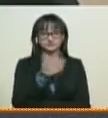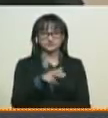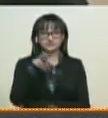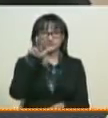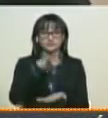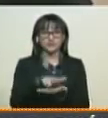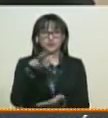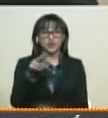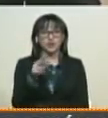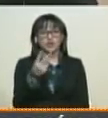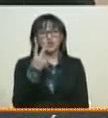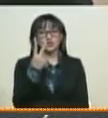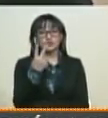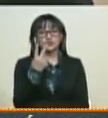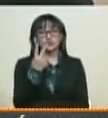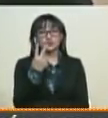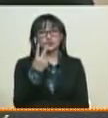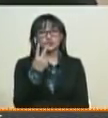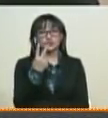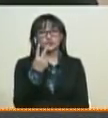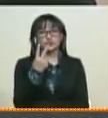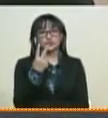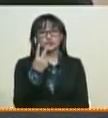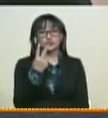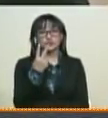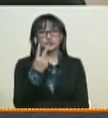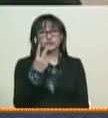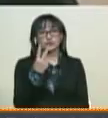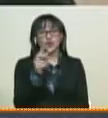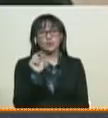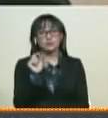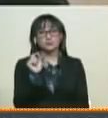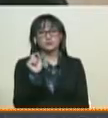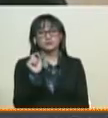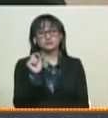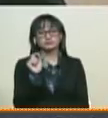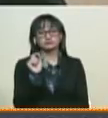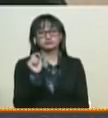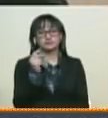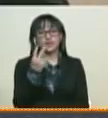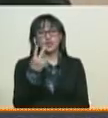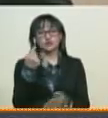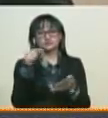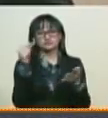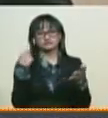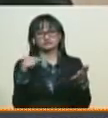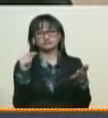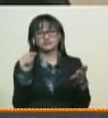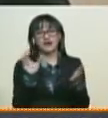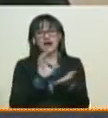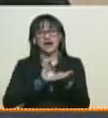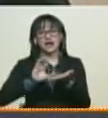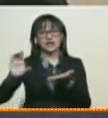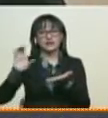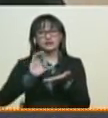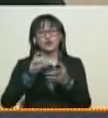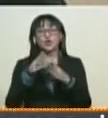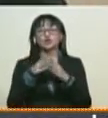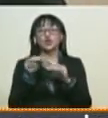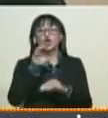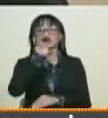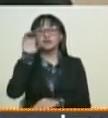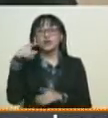aprobó 2 puntos de créditos adicionales, de recursos, para los estados y para los